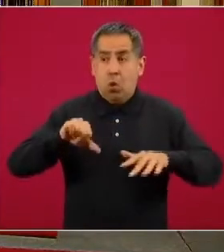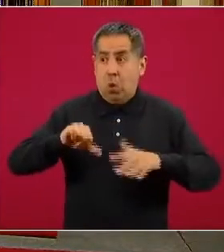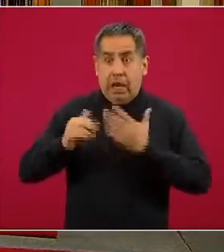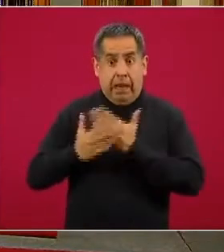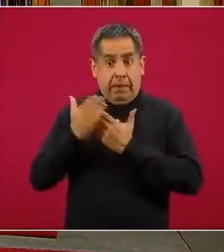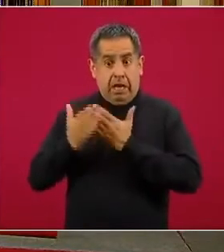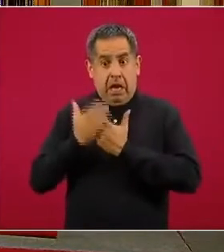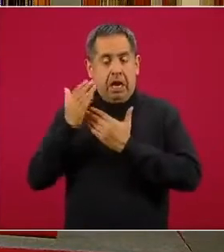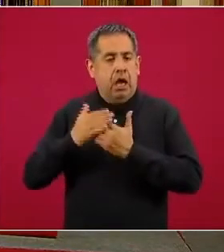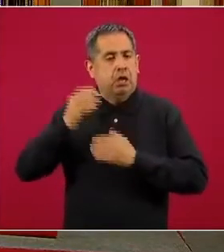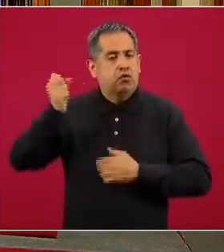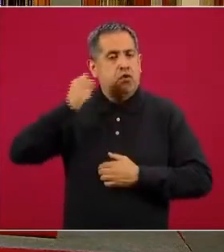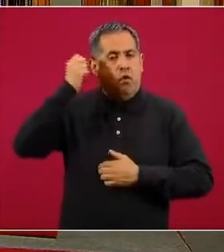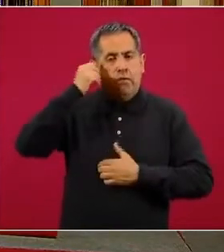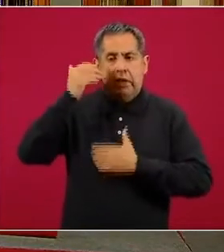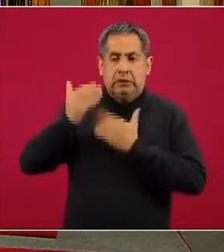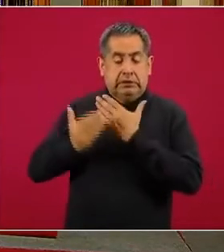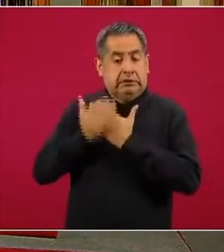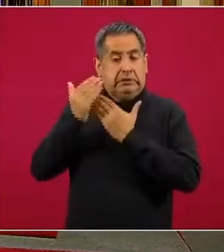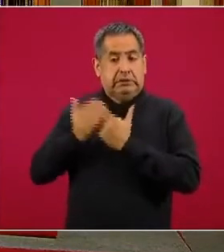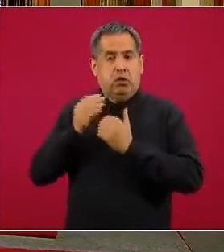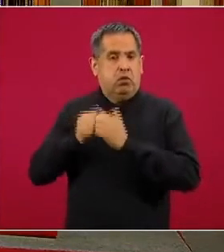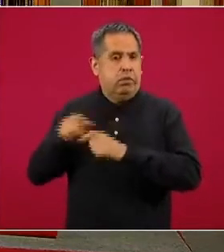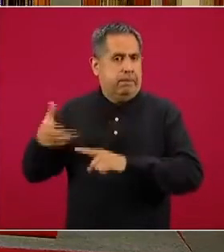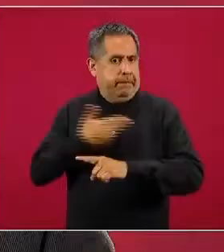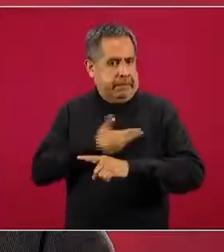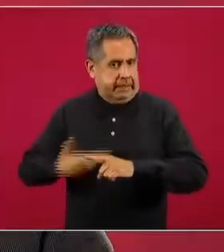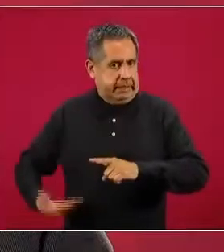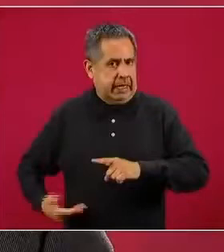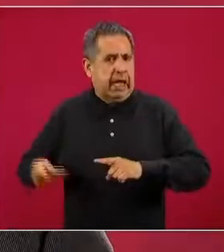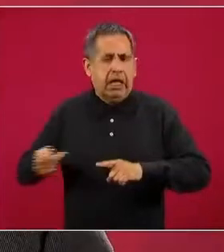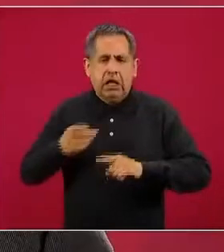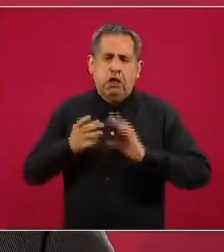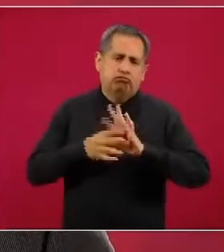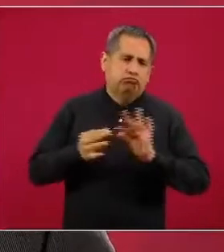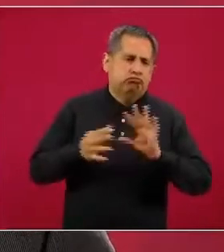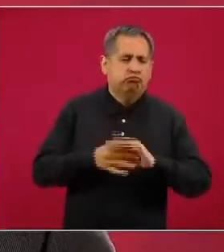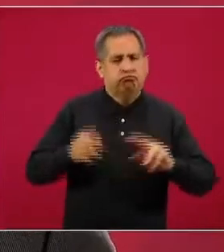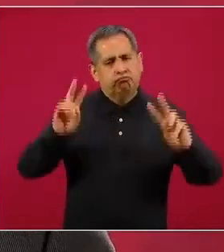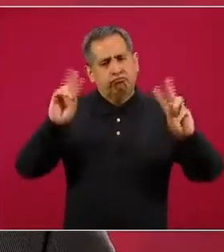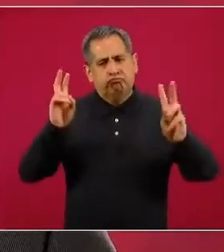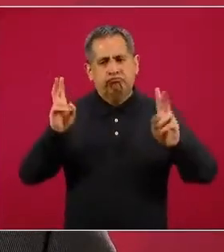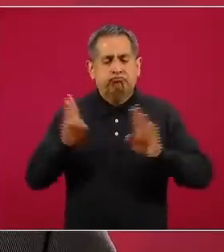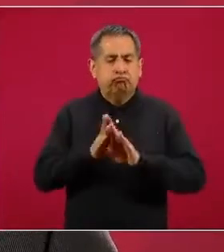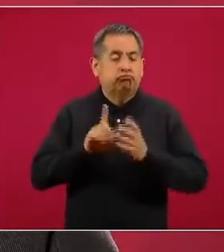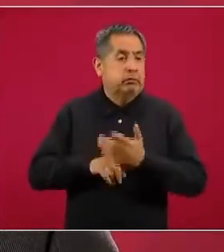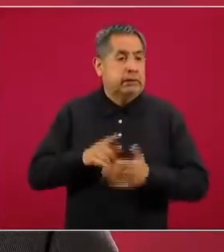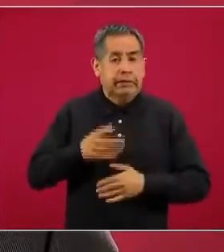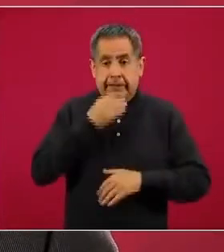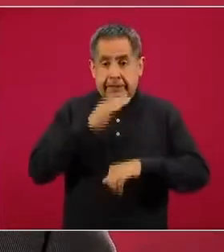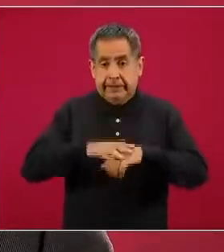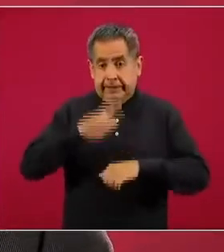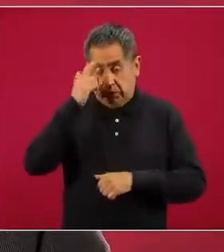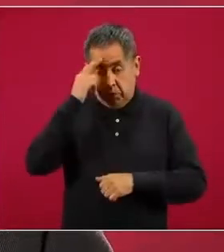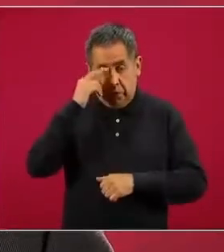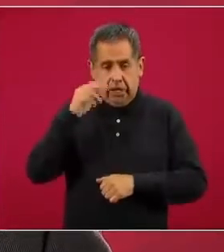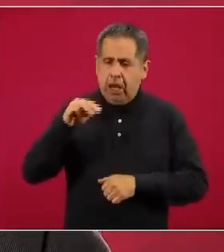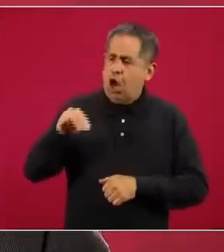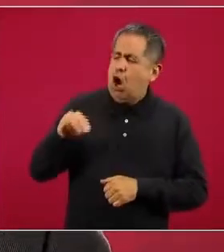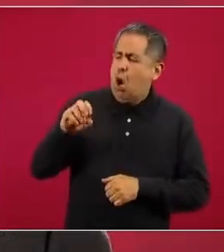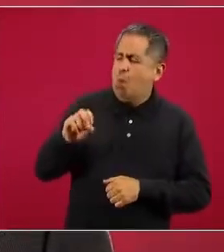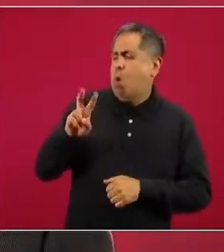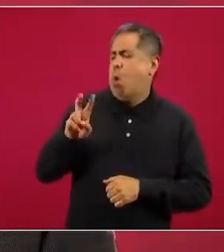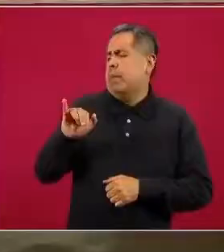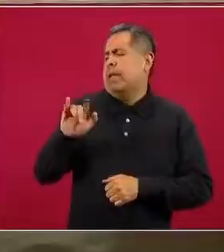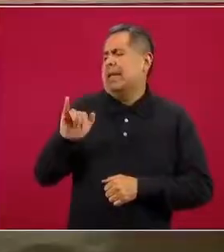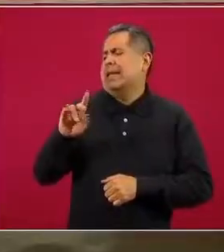mañana en la conferencia matutina del presidente comentábamos sobre este tema. Recordar que la movilidad lo que